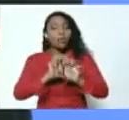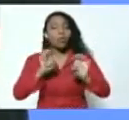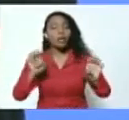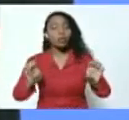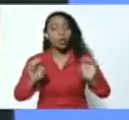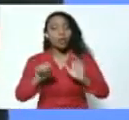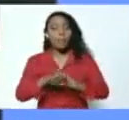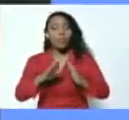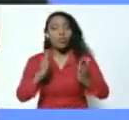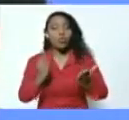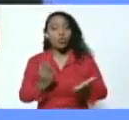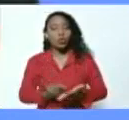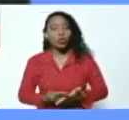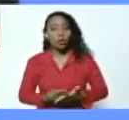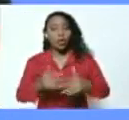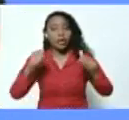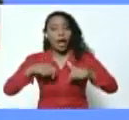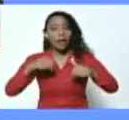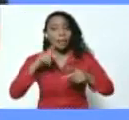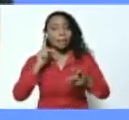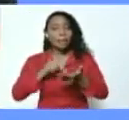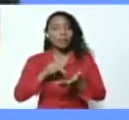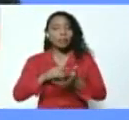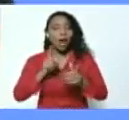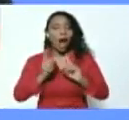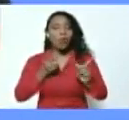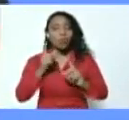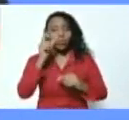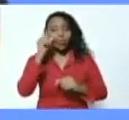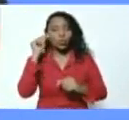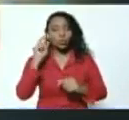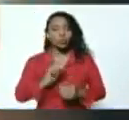del mundo. Que están aquí algunos y algunas, ¿verdad?